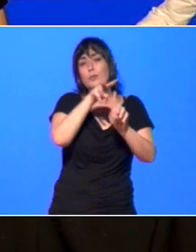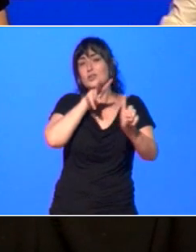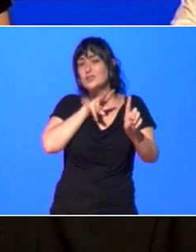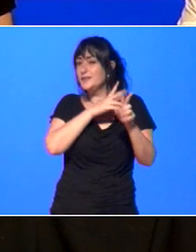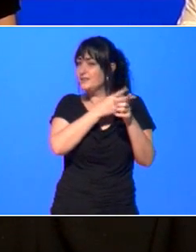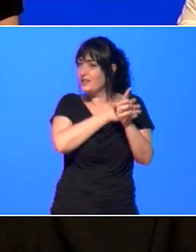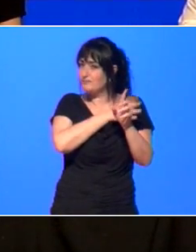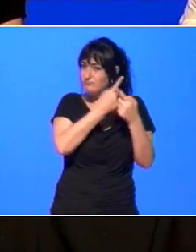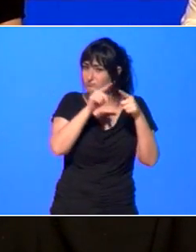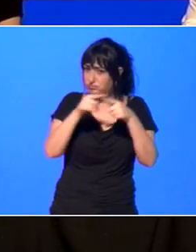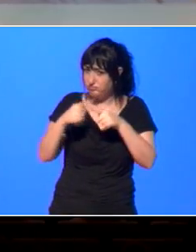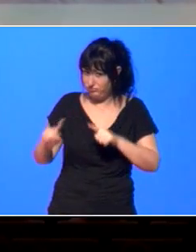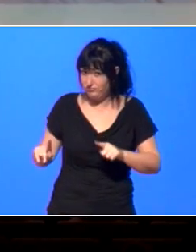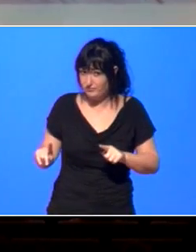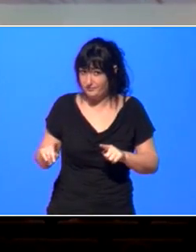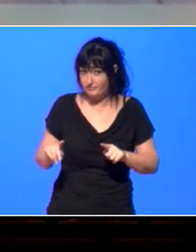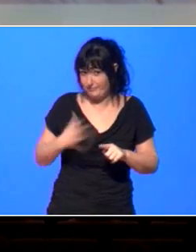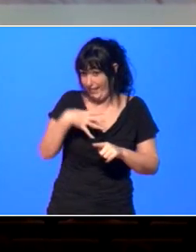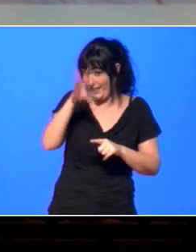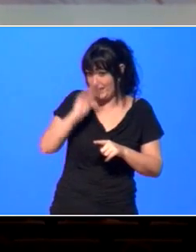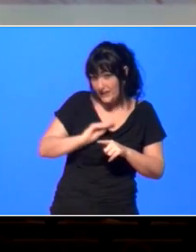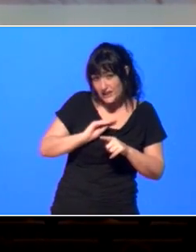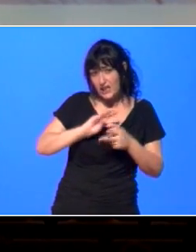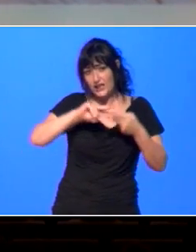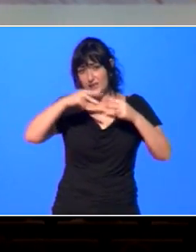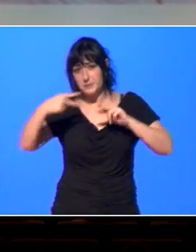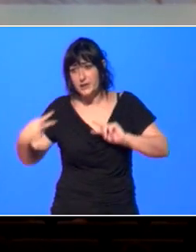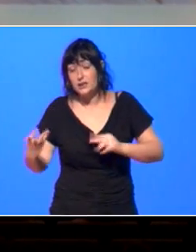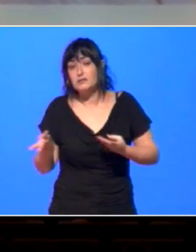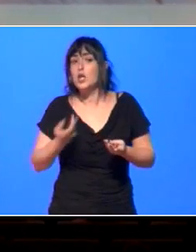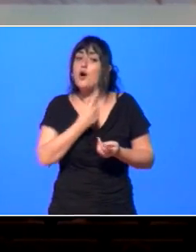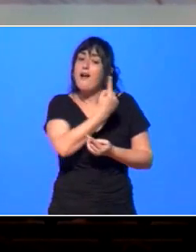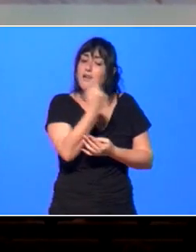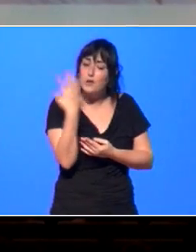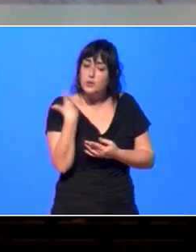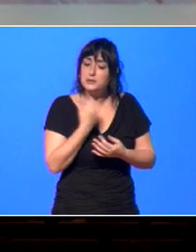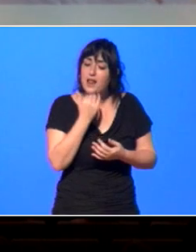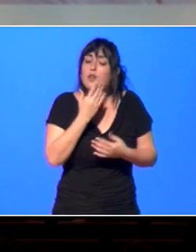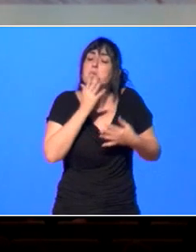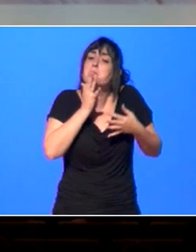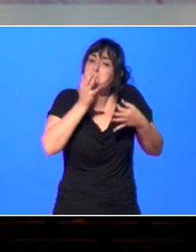de entenderse e interpretarse. Cada una de ellas tiene algo de verdad en lo que